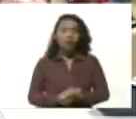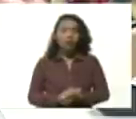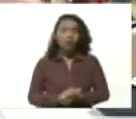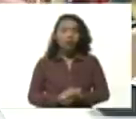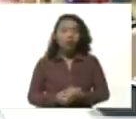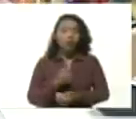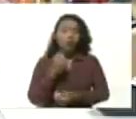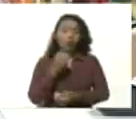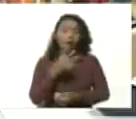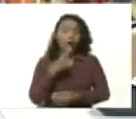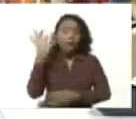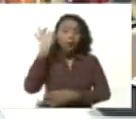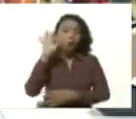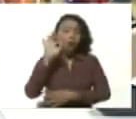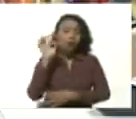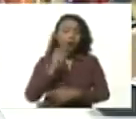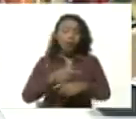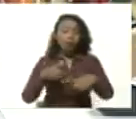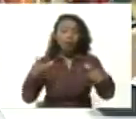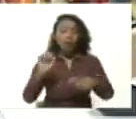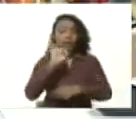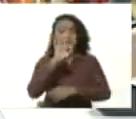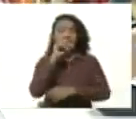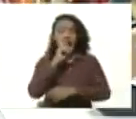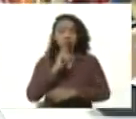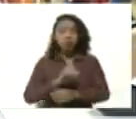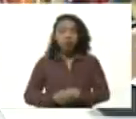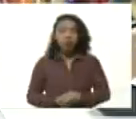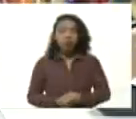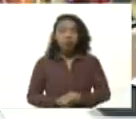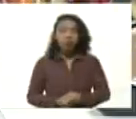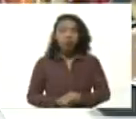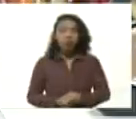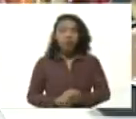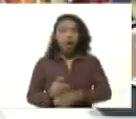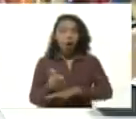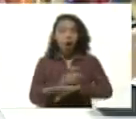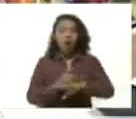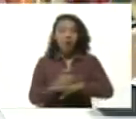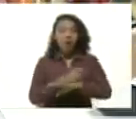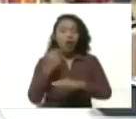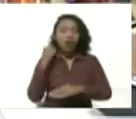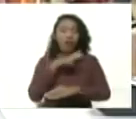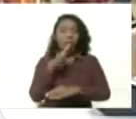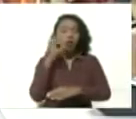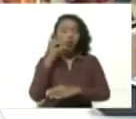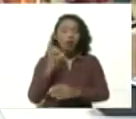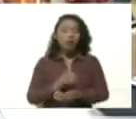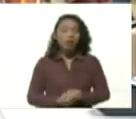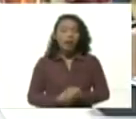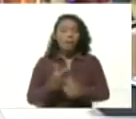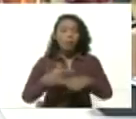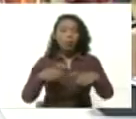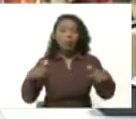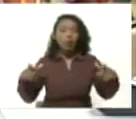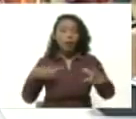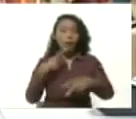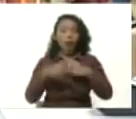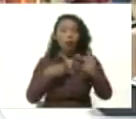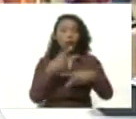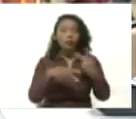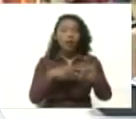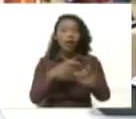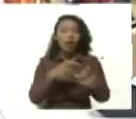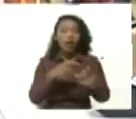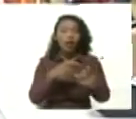Bueno, un porcentaje gigantesco. Los 3 años del gobierno de Duque han sido de crecimiento en la producción y